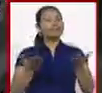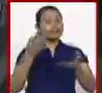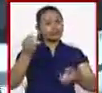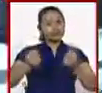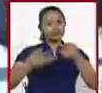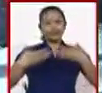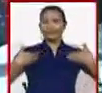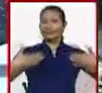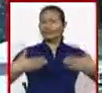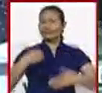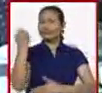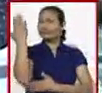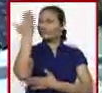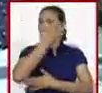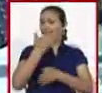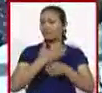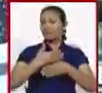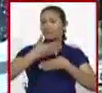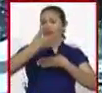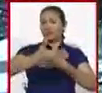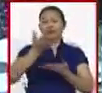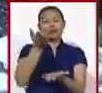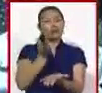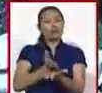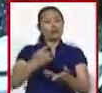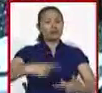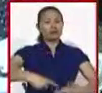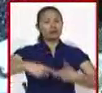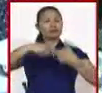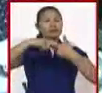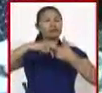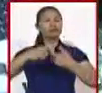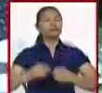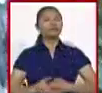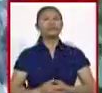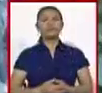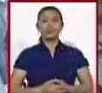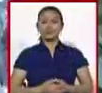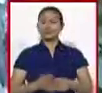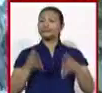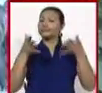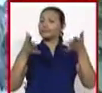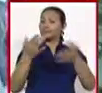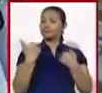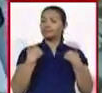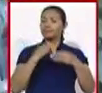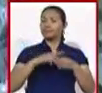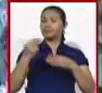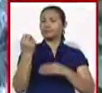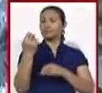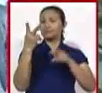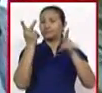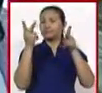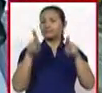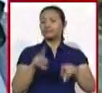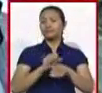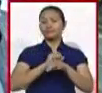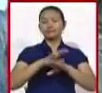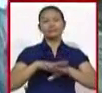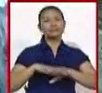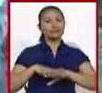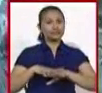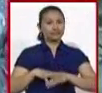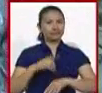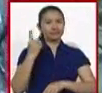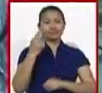de este trufi no se percató que delante de él paró una grúa y colisionó contra la misma, dejando como resultado 2 personas heridas. Uno